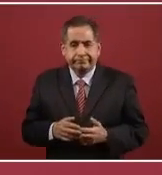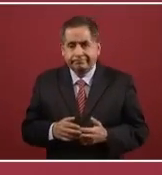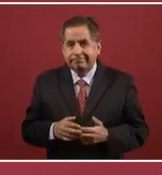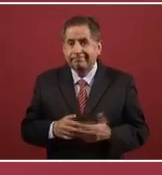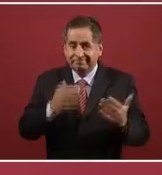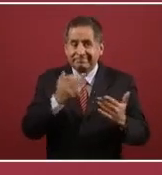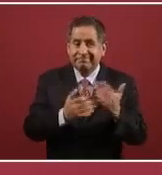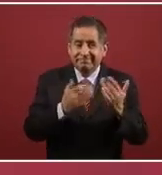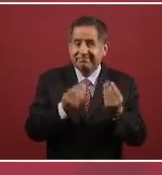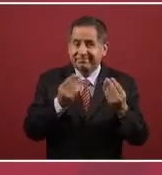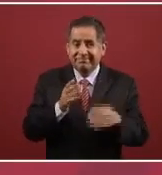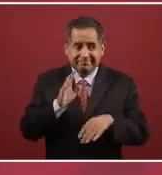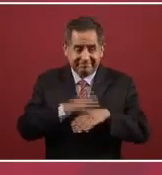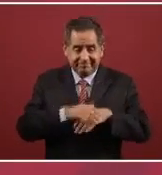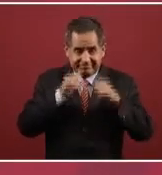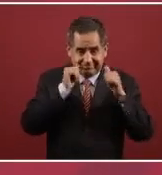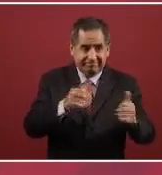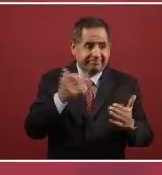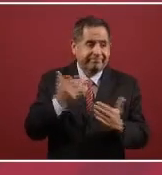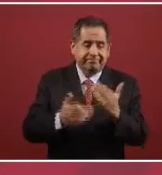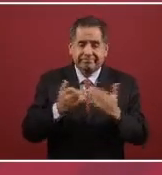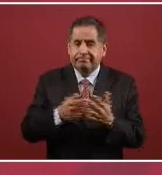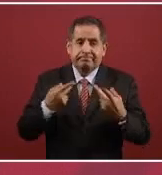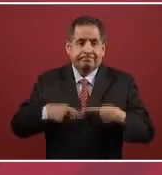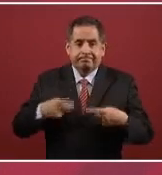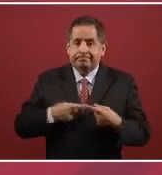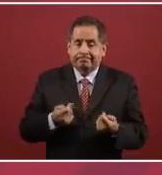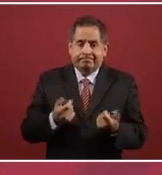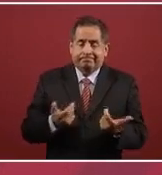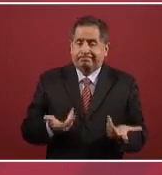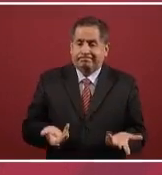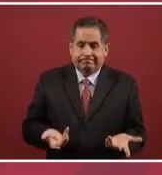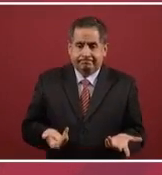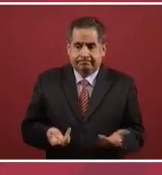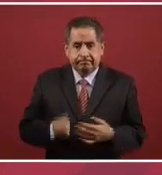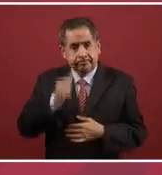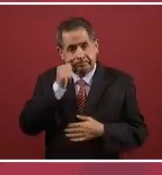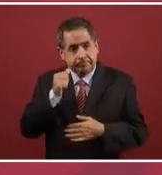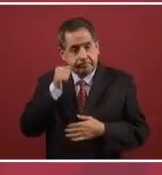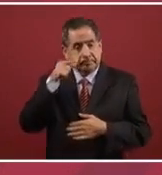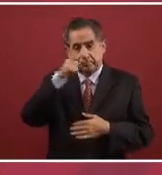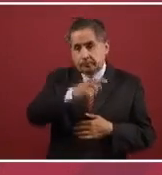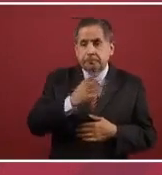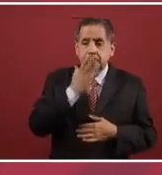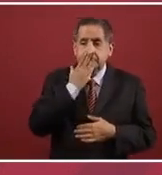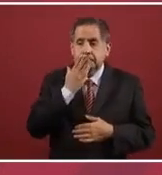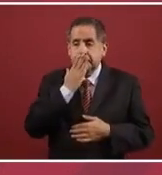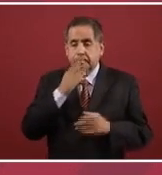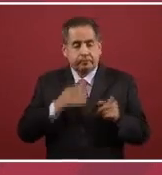faltante, un déficit de elementos. Ayer que estuvimos en Sonora,